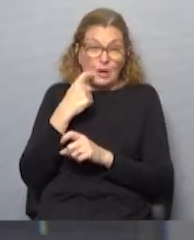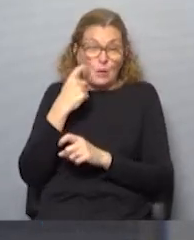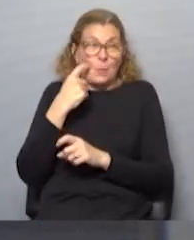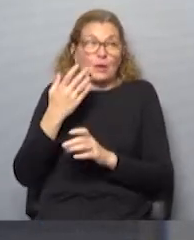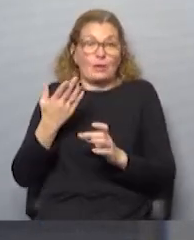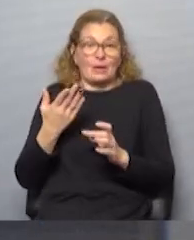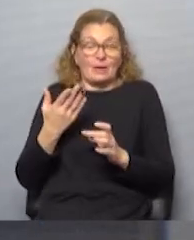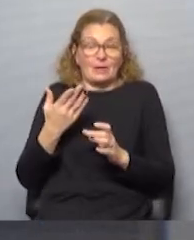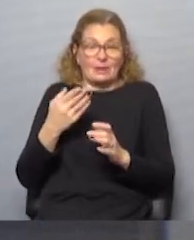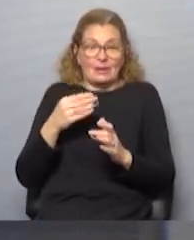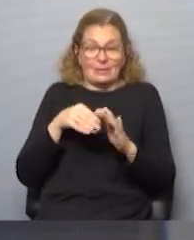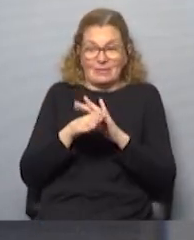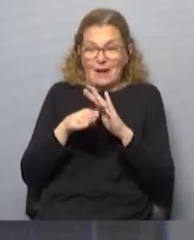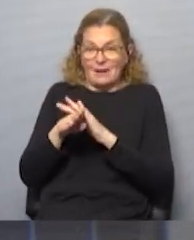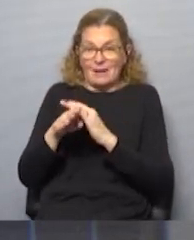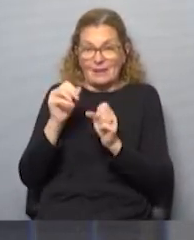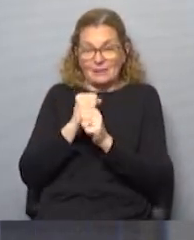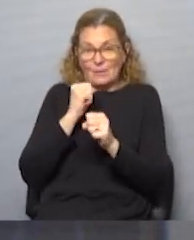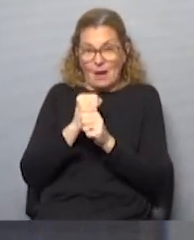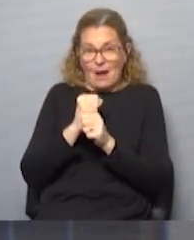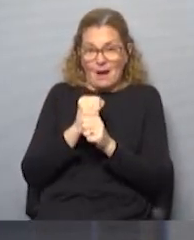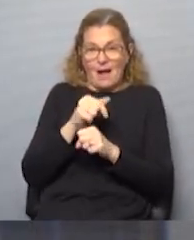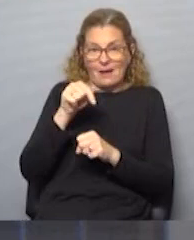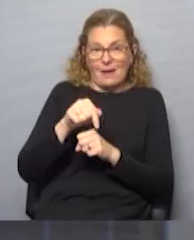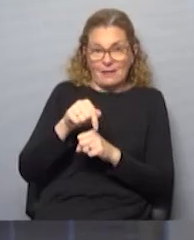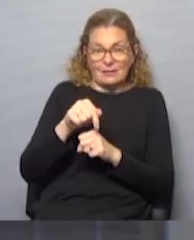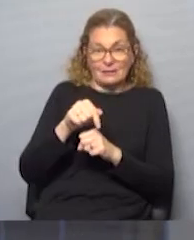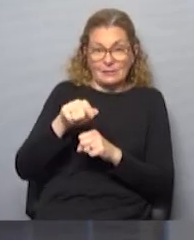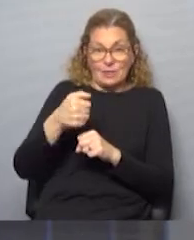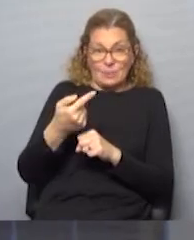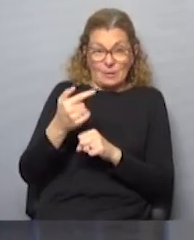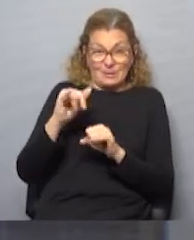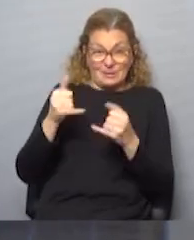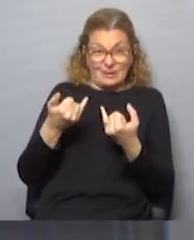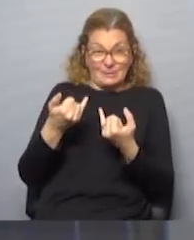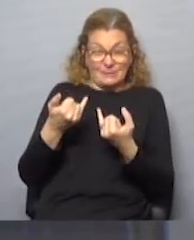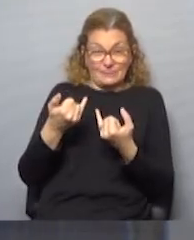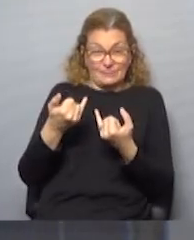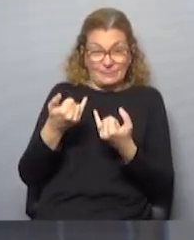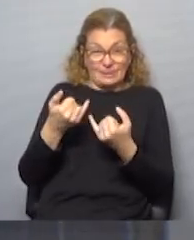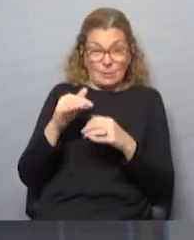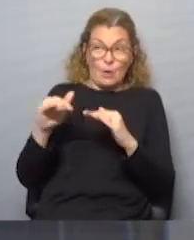plazas a nivel académico disponible después ya que estaba a cierto nivel es